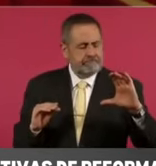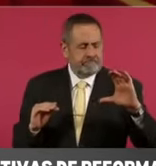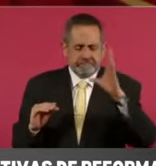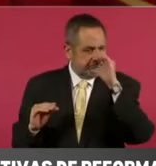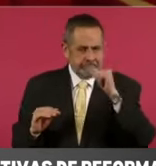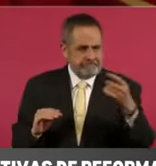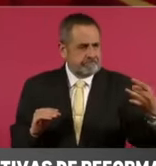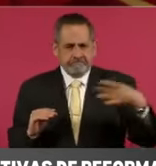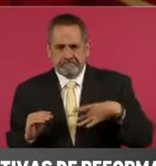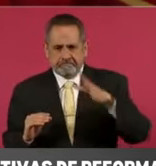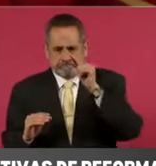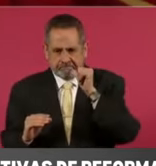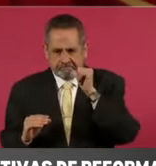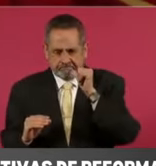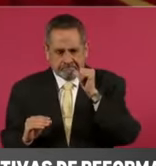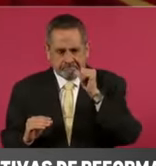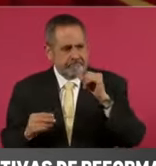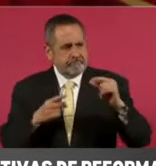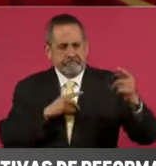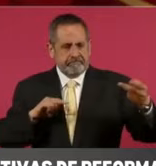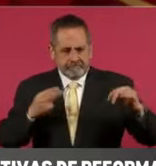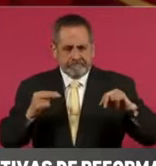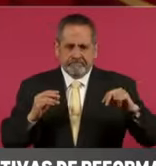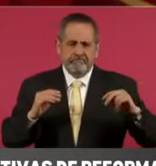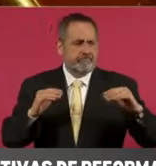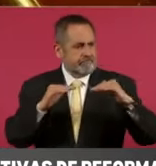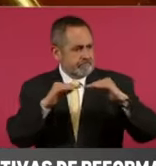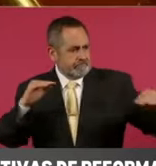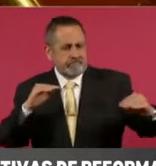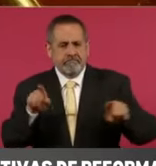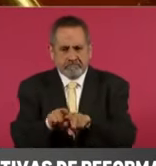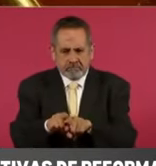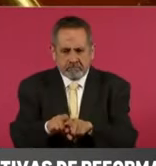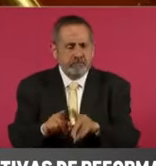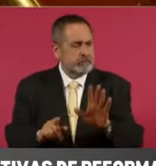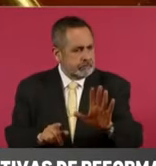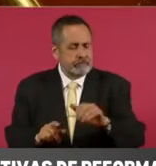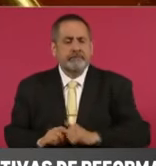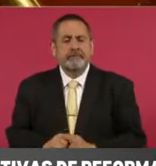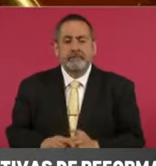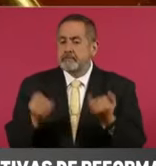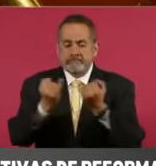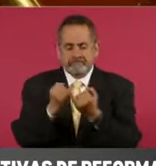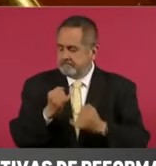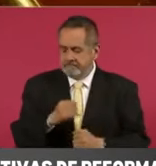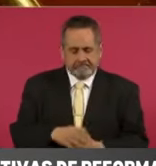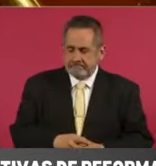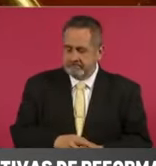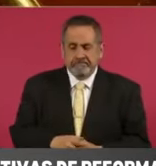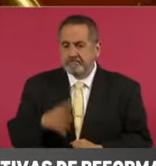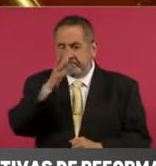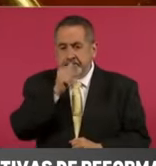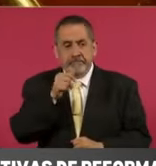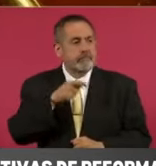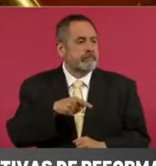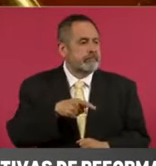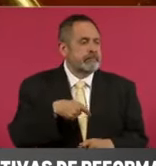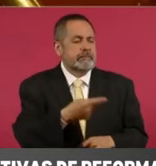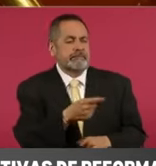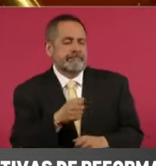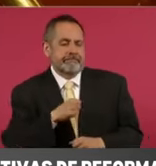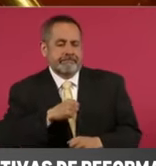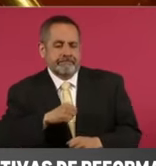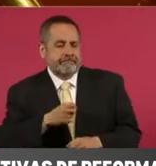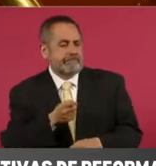el presidente de la República. De igual modo, no se permitirán privilegios